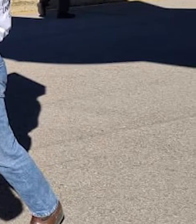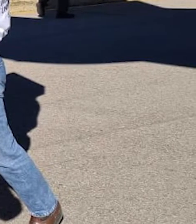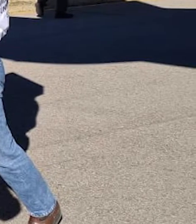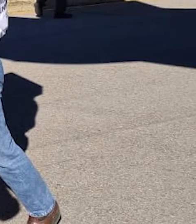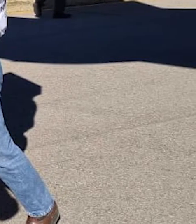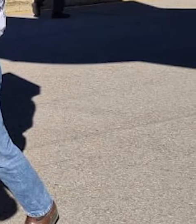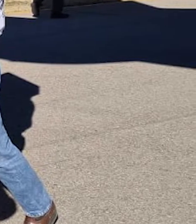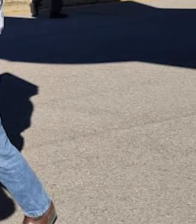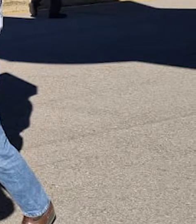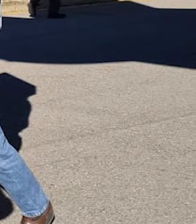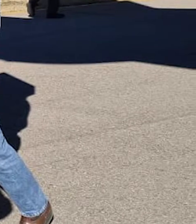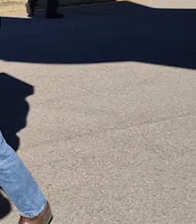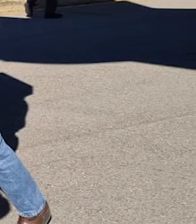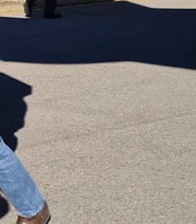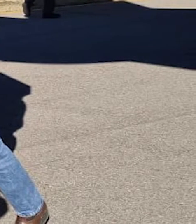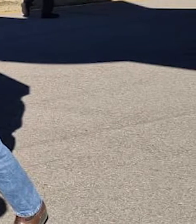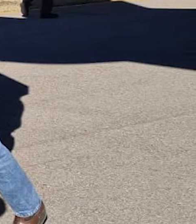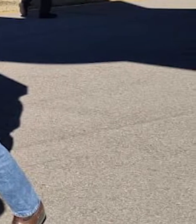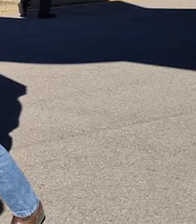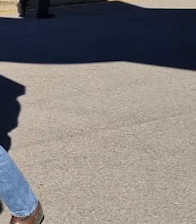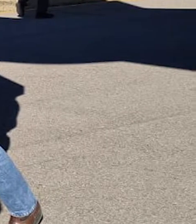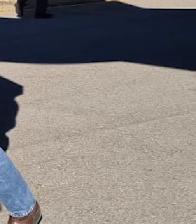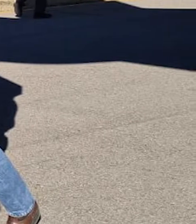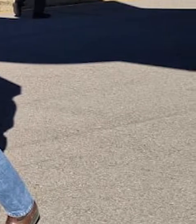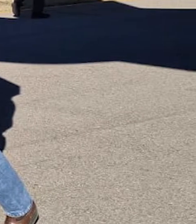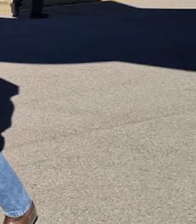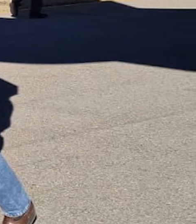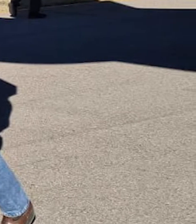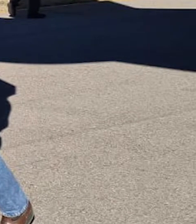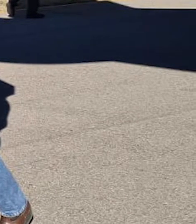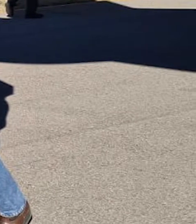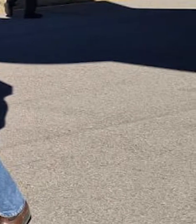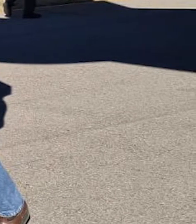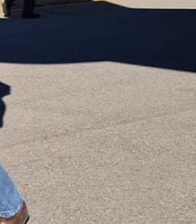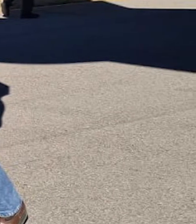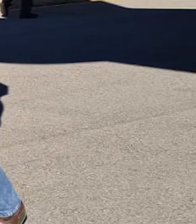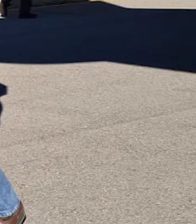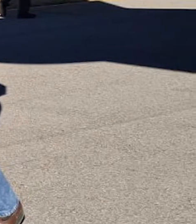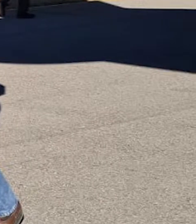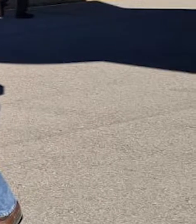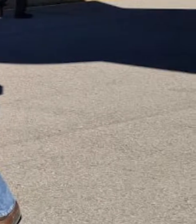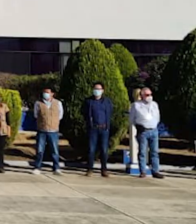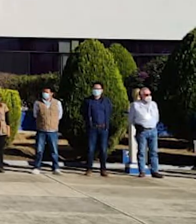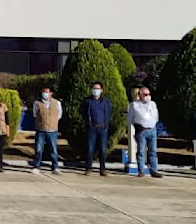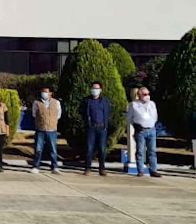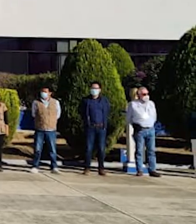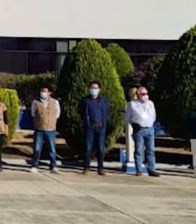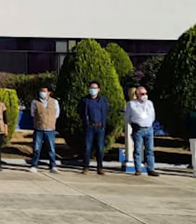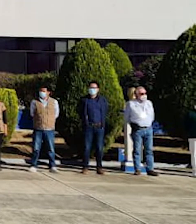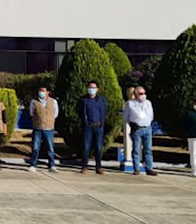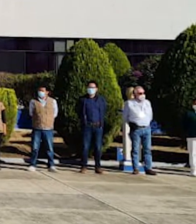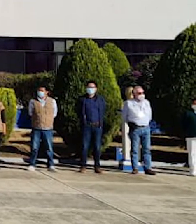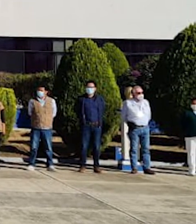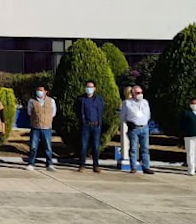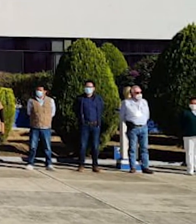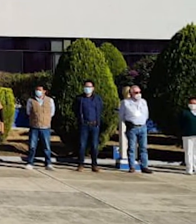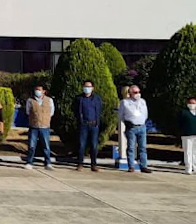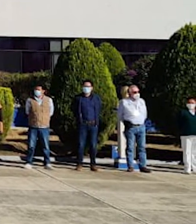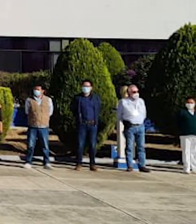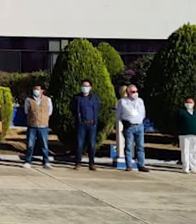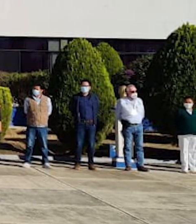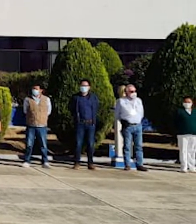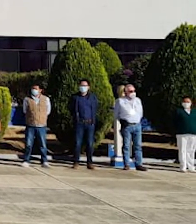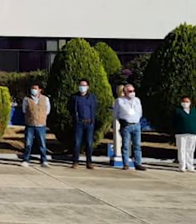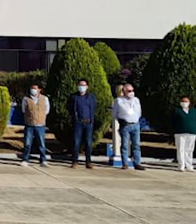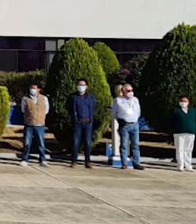agregó que el próximo martes llegará el siguiente lote de la farmacéutica pfiezer vacuna que será utilizada para la aplicación de la segunda dosis del